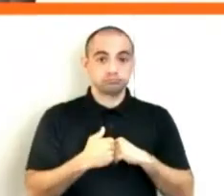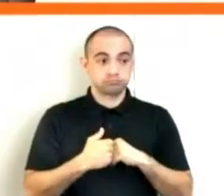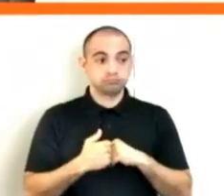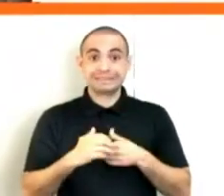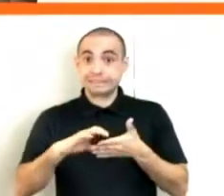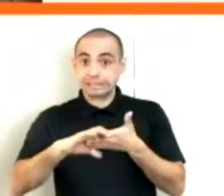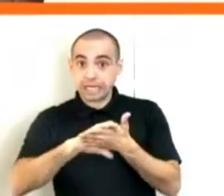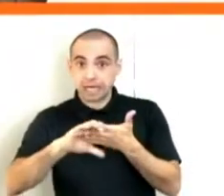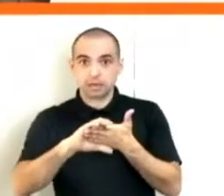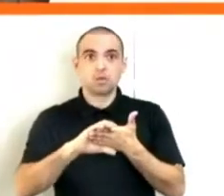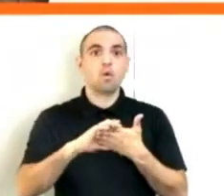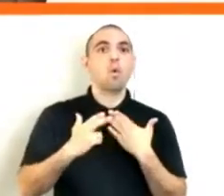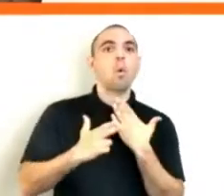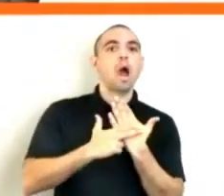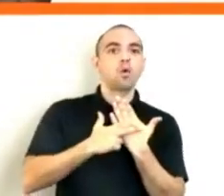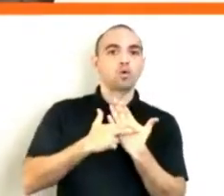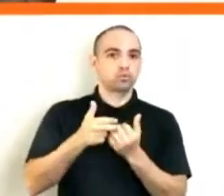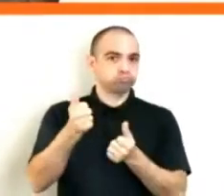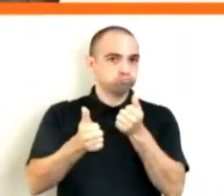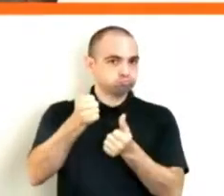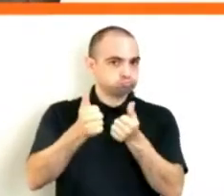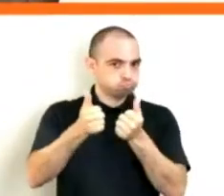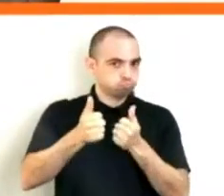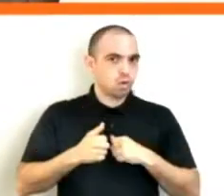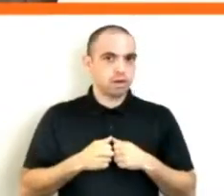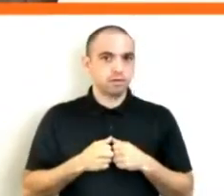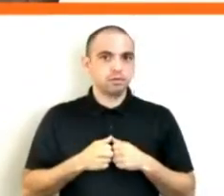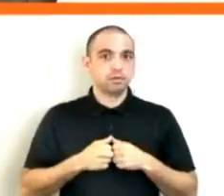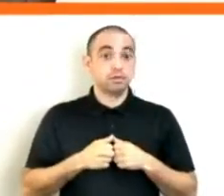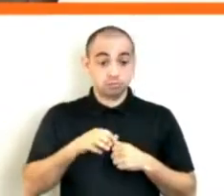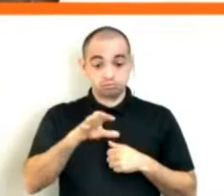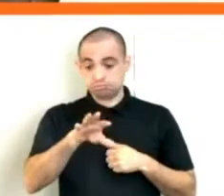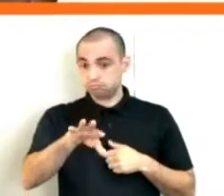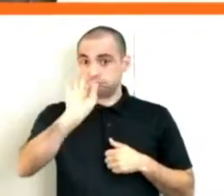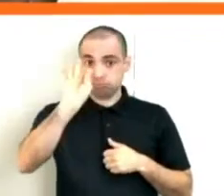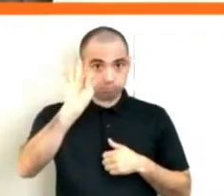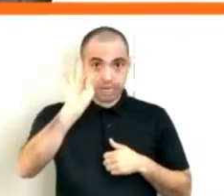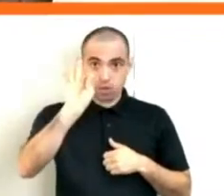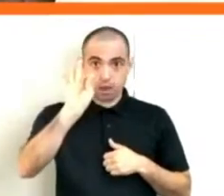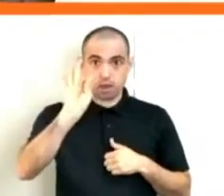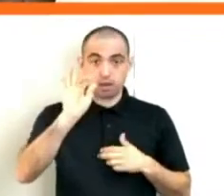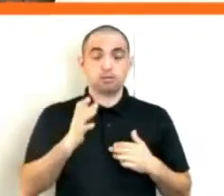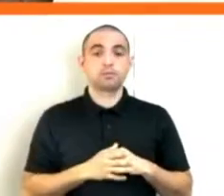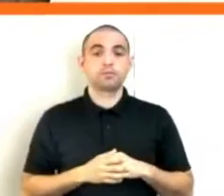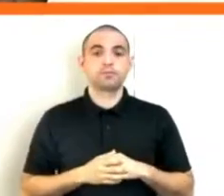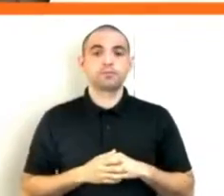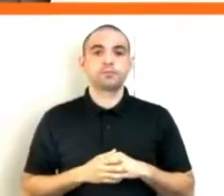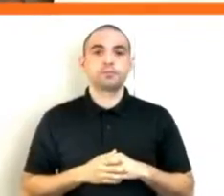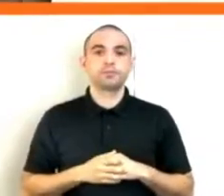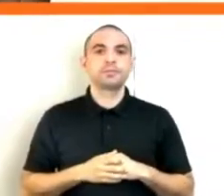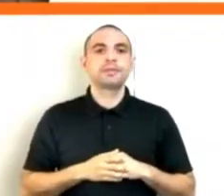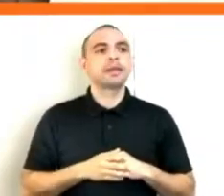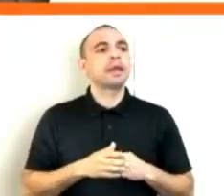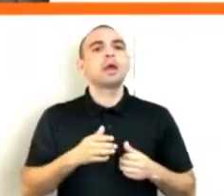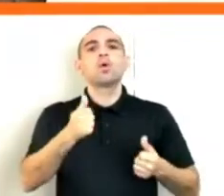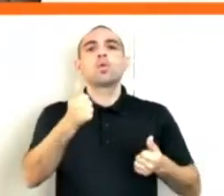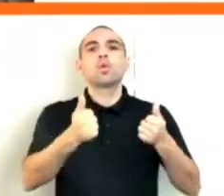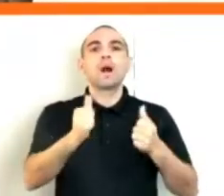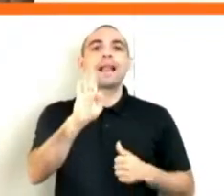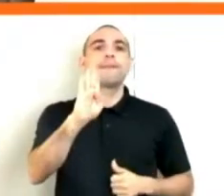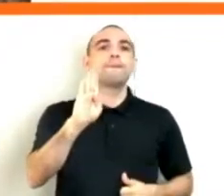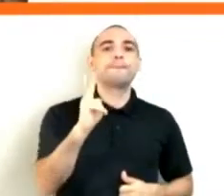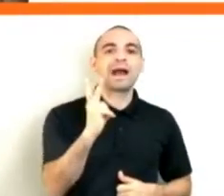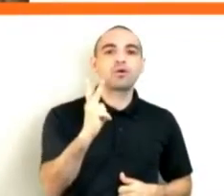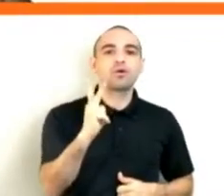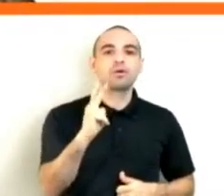escoja, le va a aparecer y usted escoge. Luego que usted escoge el tipo de cuenta bancaria, le da para escoger la institución bancaria. Así que hay